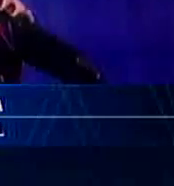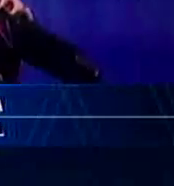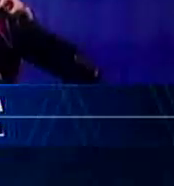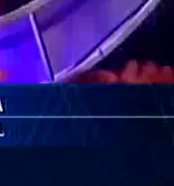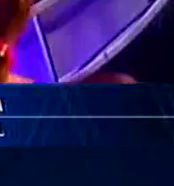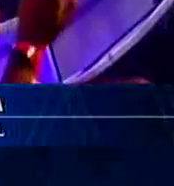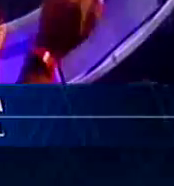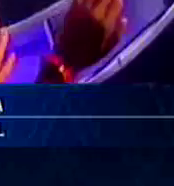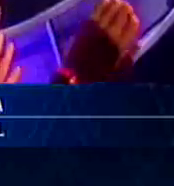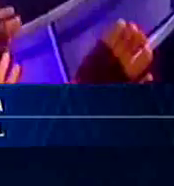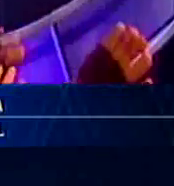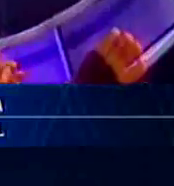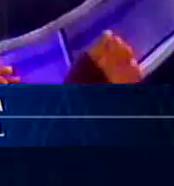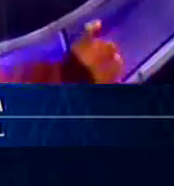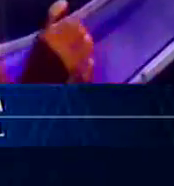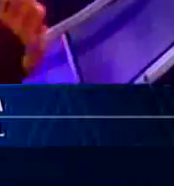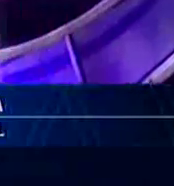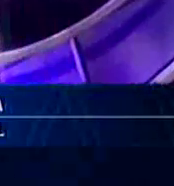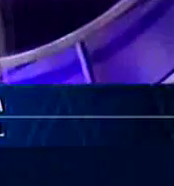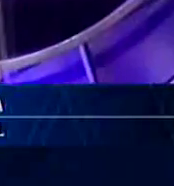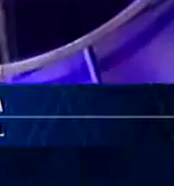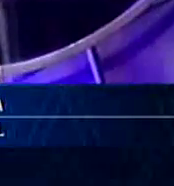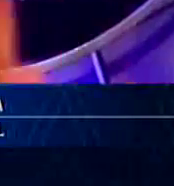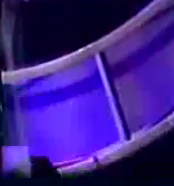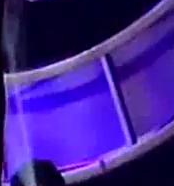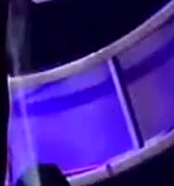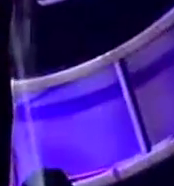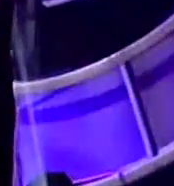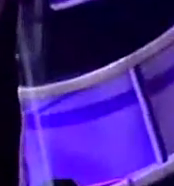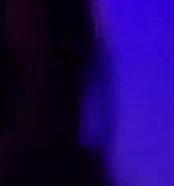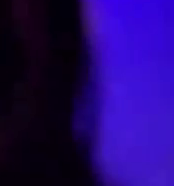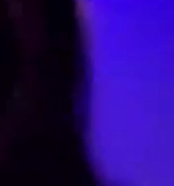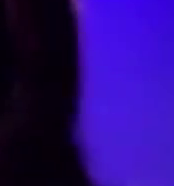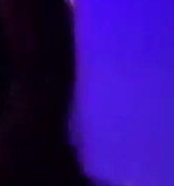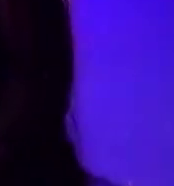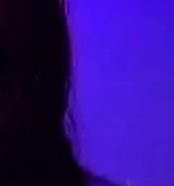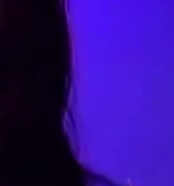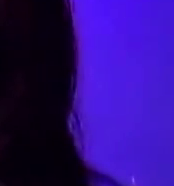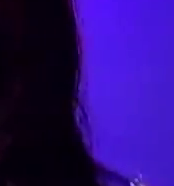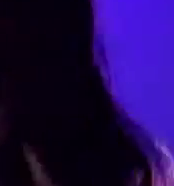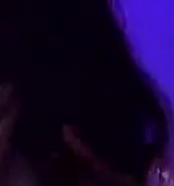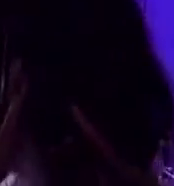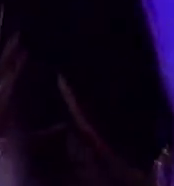frutas. Además, no puede faltar un vaso de agua caliente con unas gotas de limón.